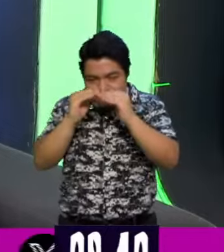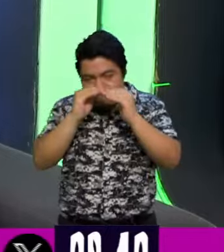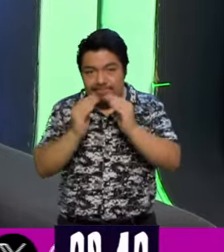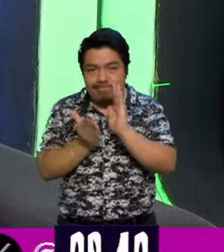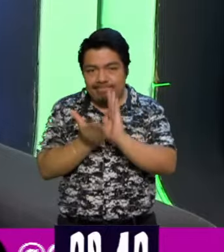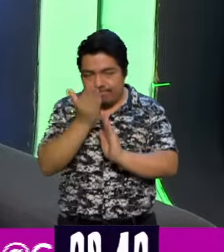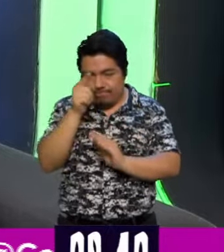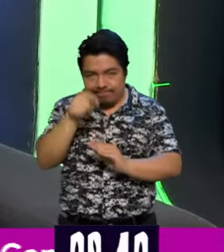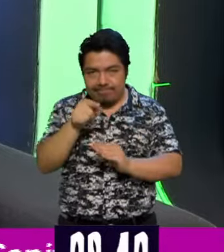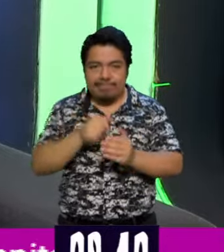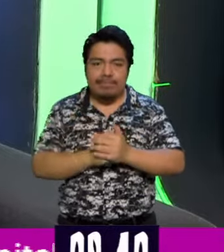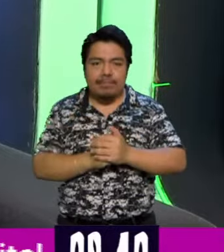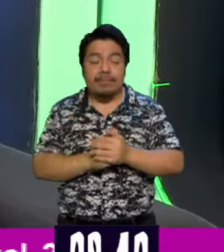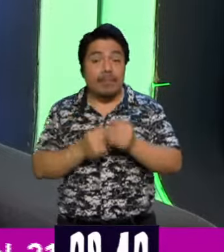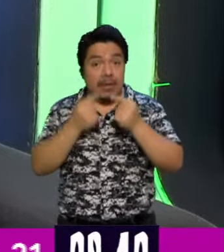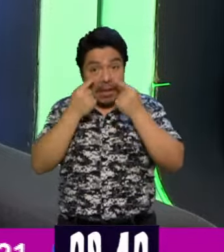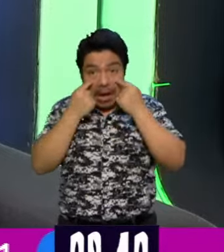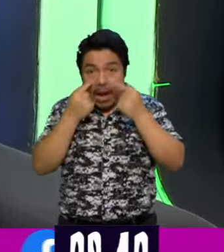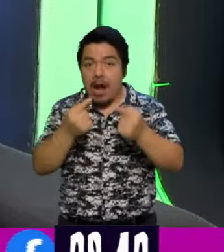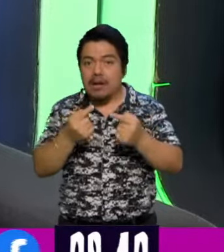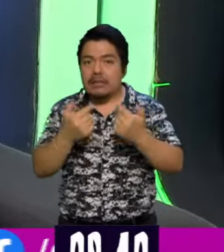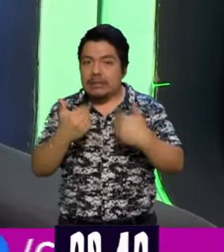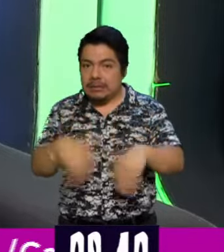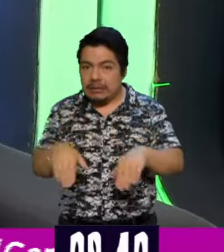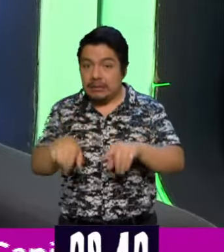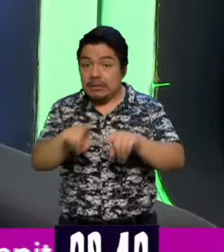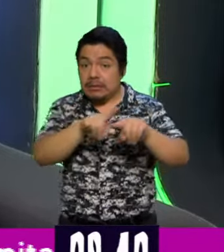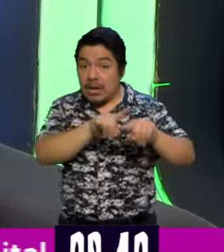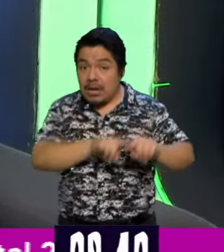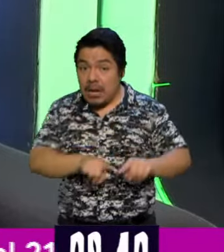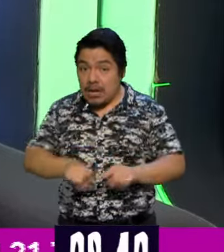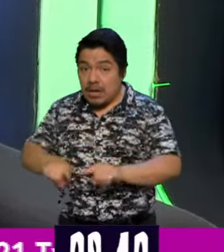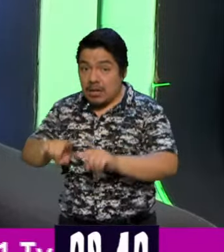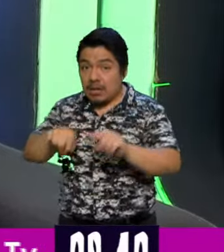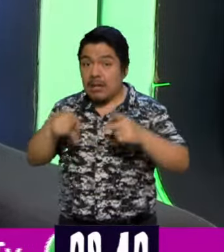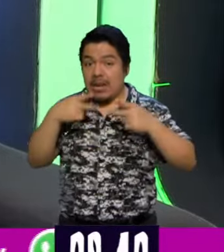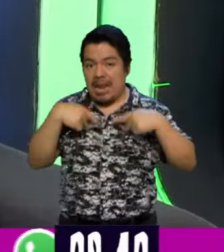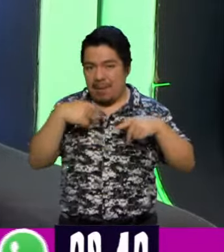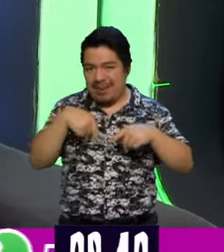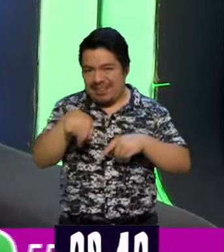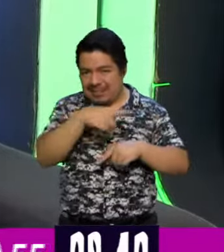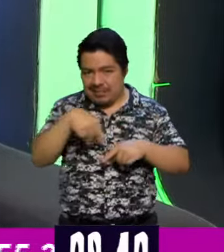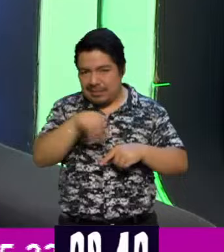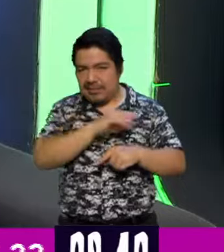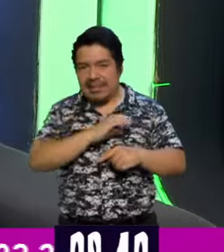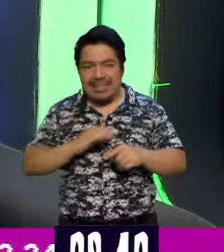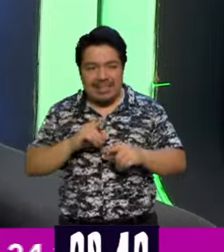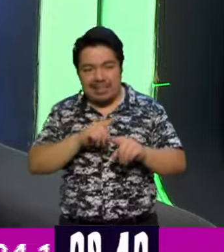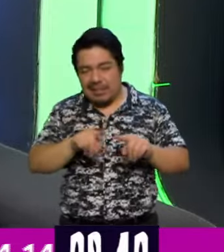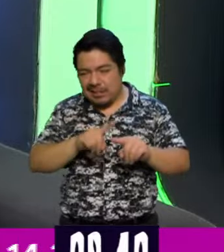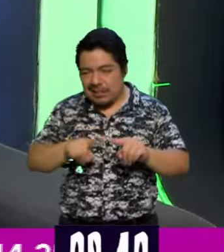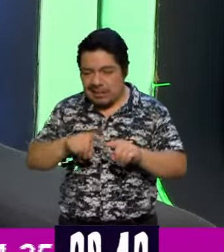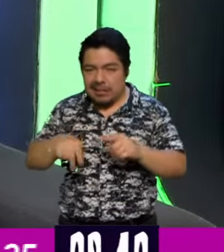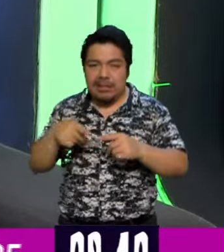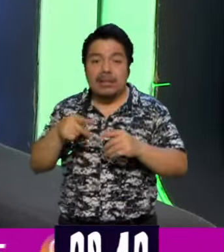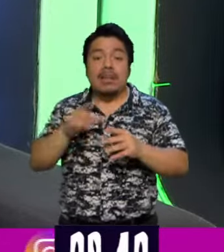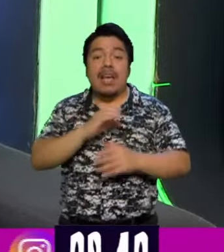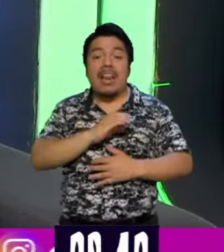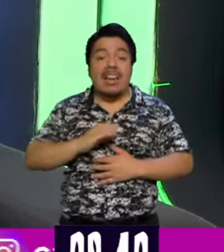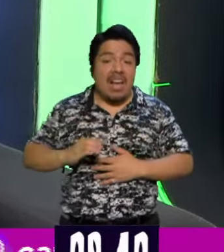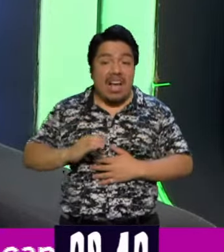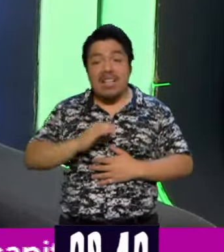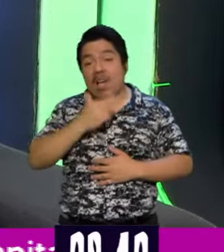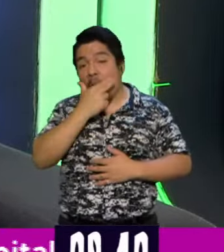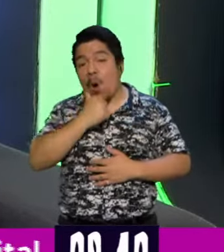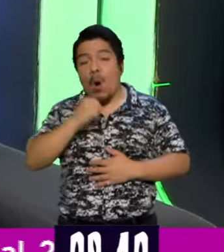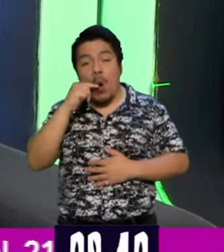hay que mencionar es la actuación de los diferentes personajes que participaron en esta elección. Wow. Y